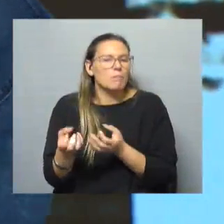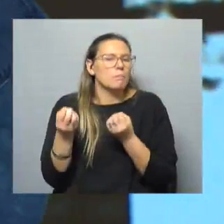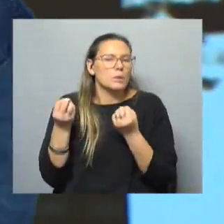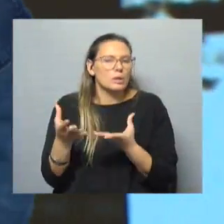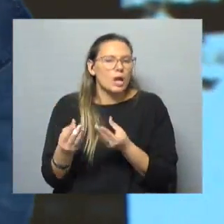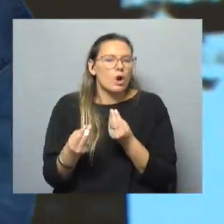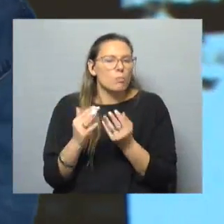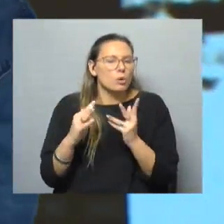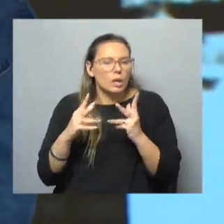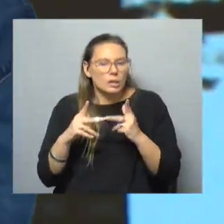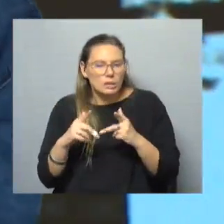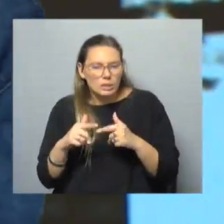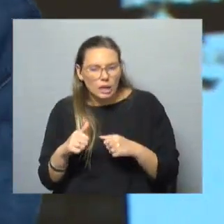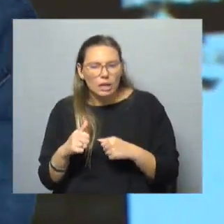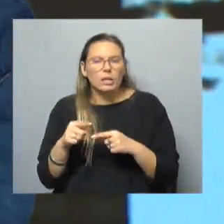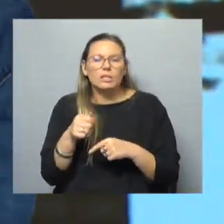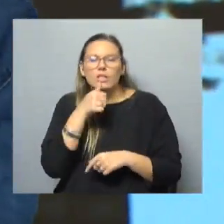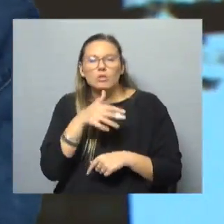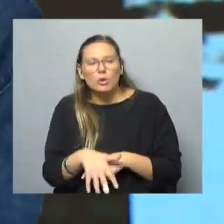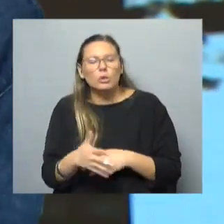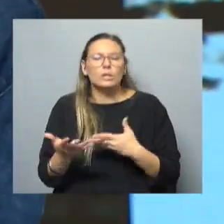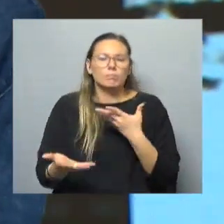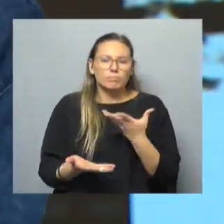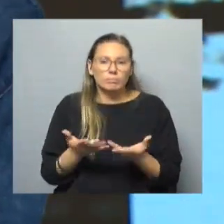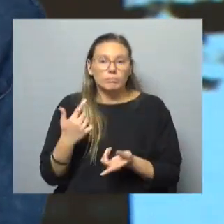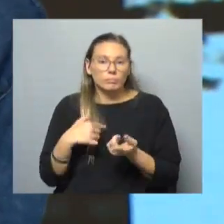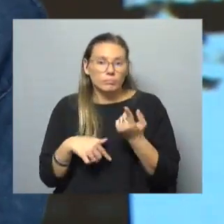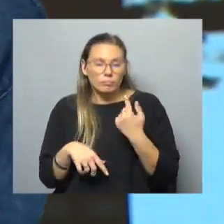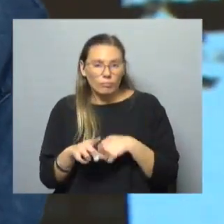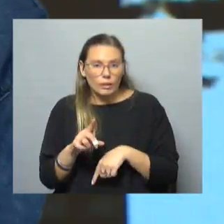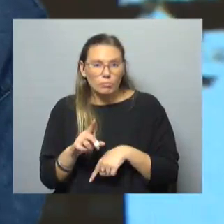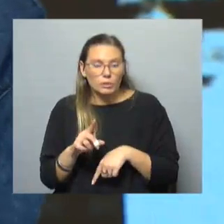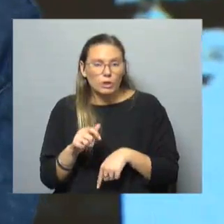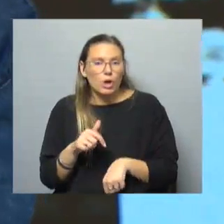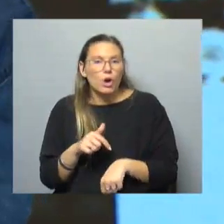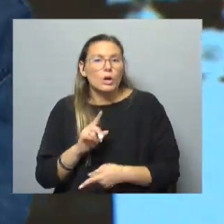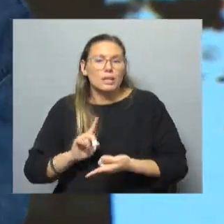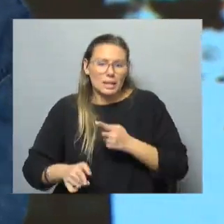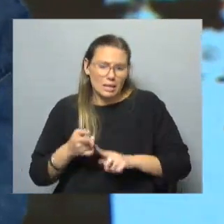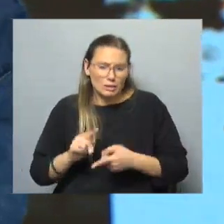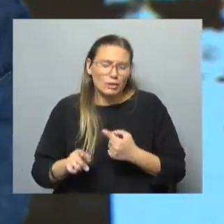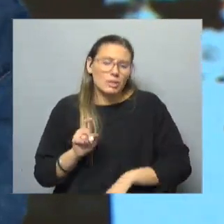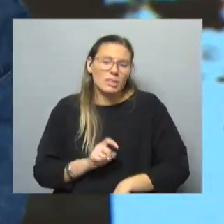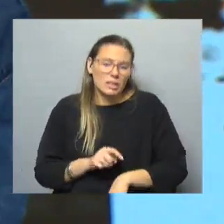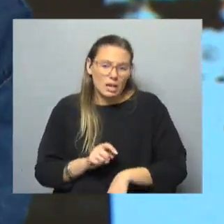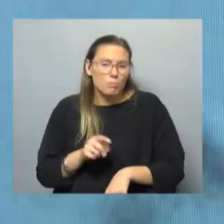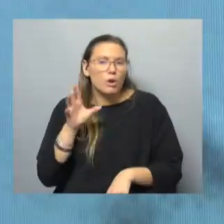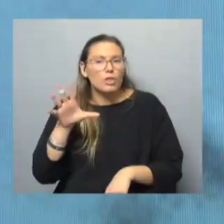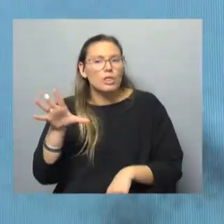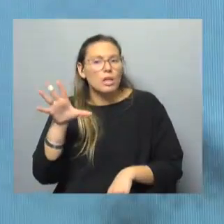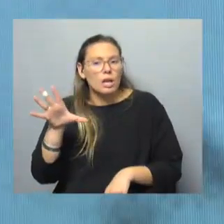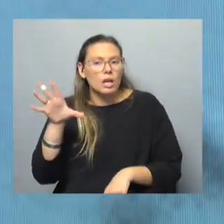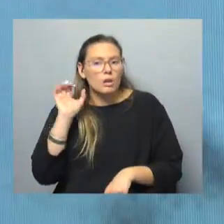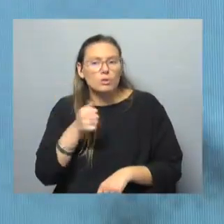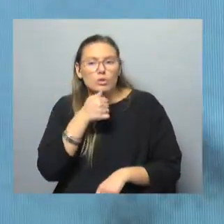de cómo armarlo, por dónde transitar esta historia. Pero claro, fue mucho tiempo de relación, fue mucho tiempo de escuchar sobre